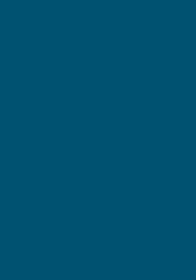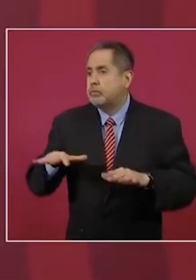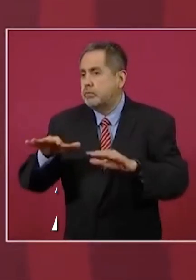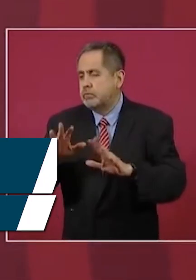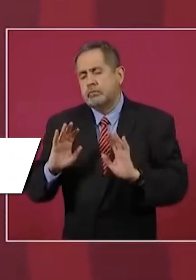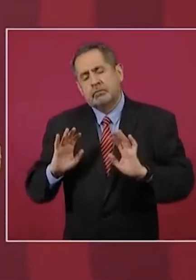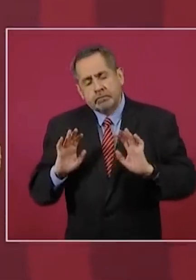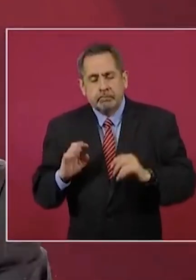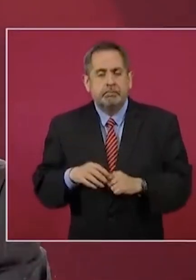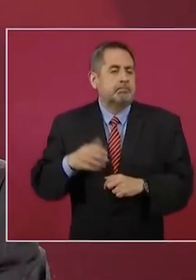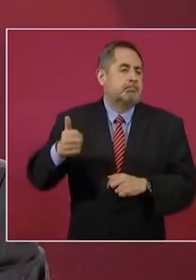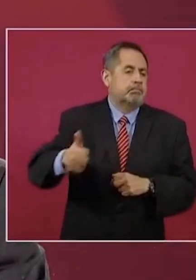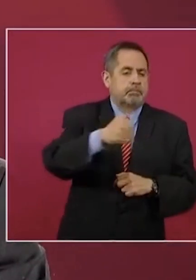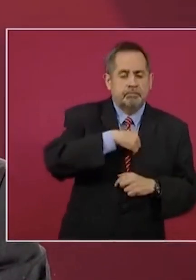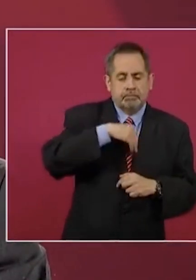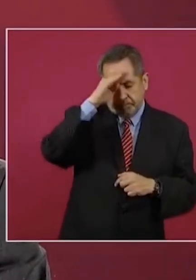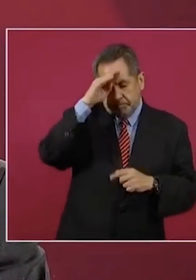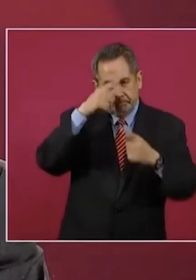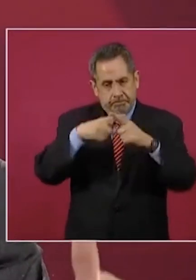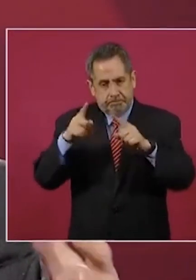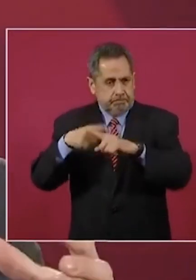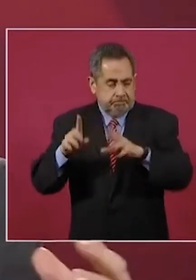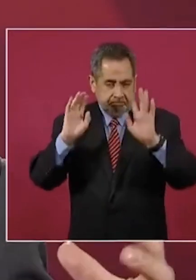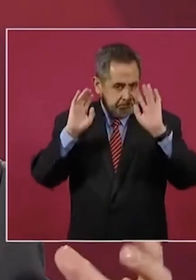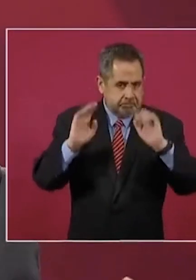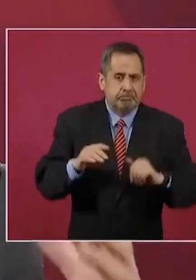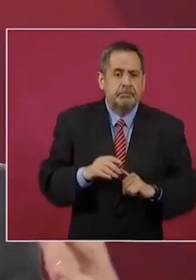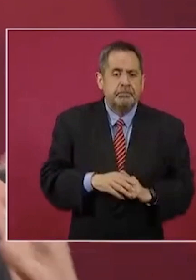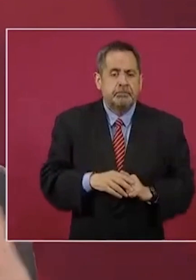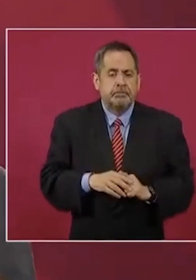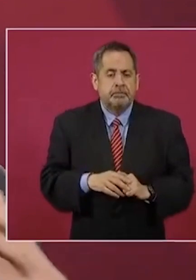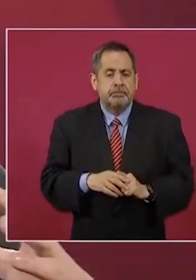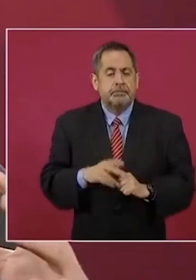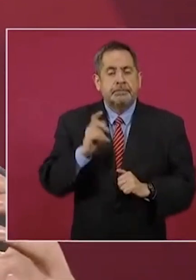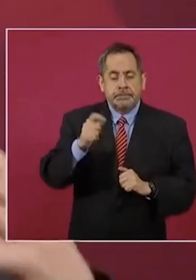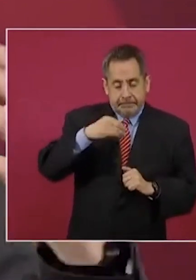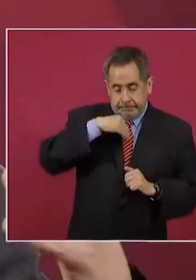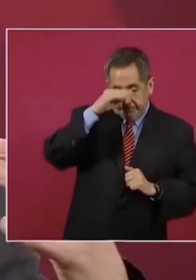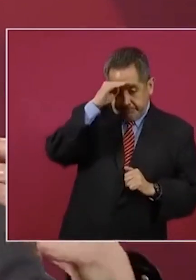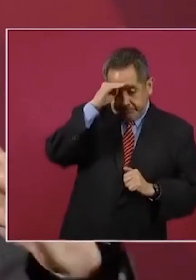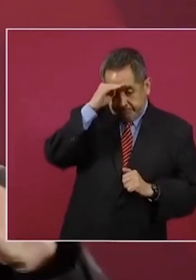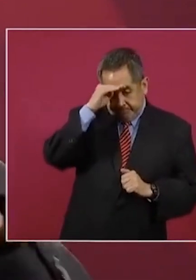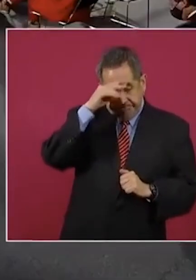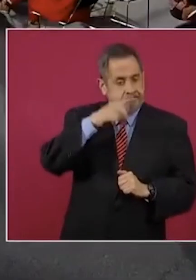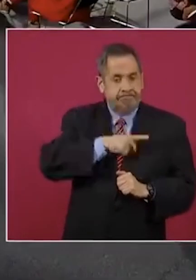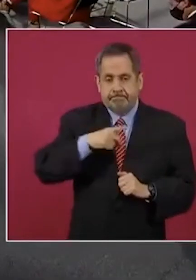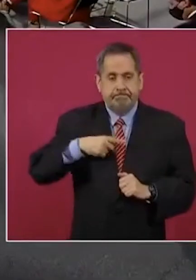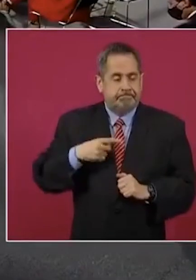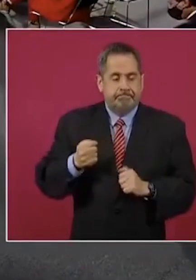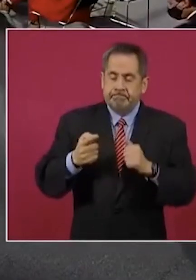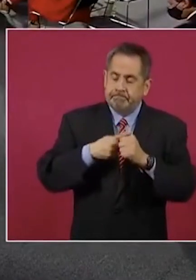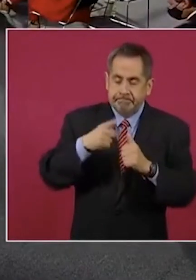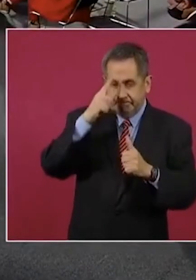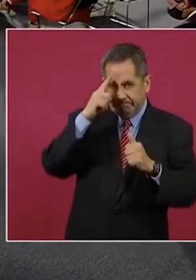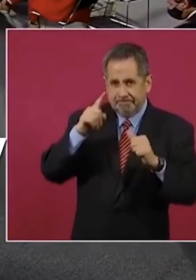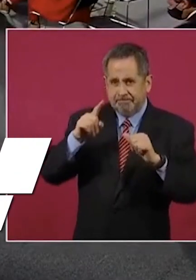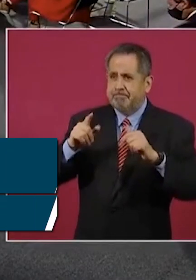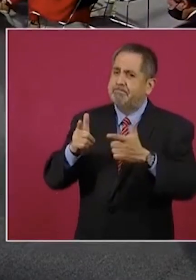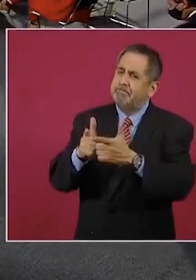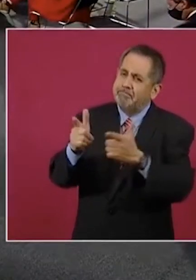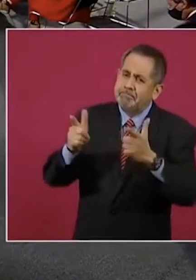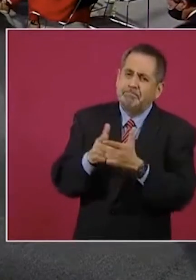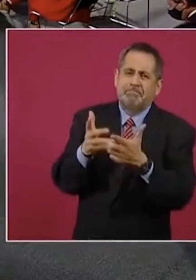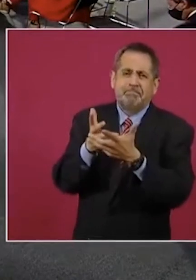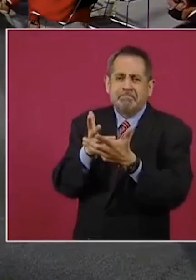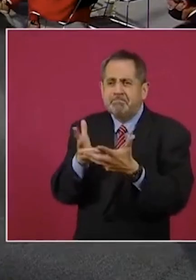puede haber situaciones en donde hay que pensar en el conjunto de la población